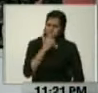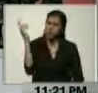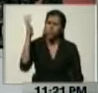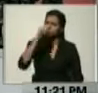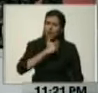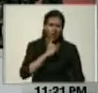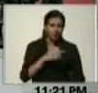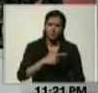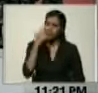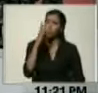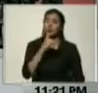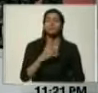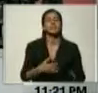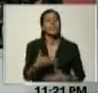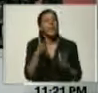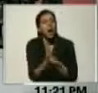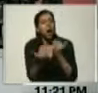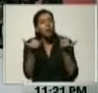Inmorales. ¿Qué tenemos ahora?